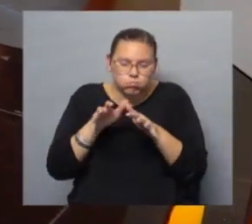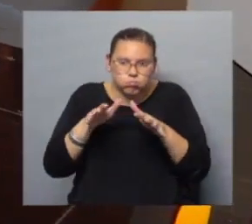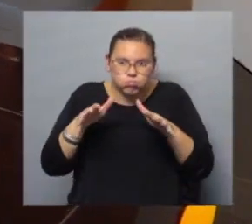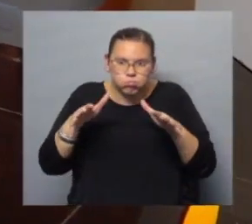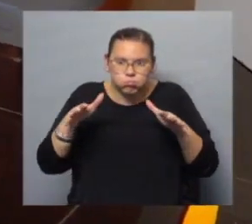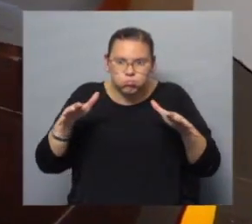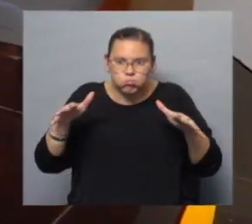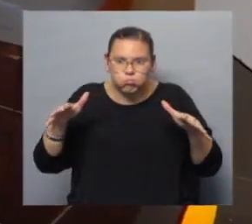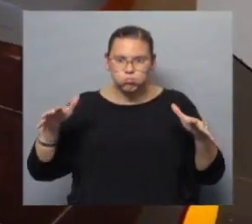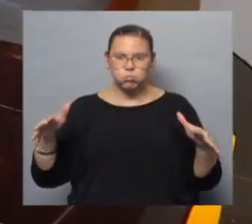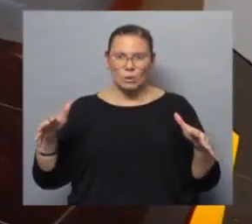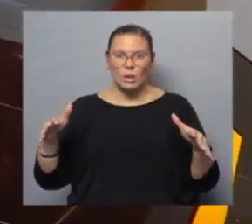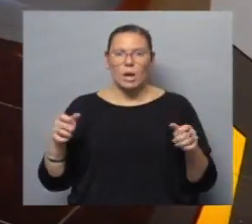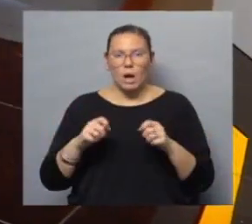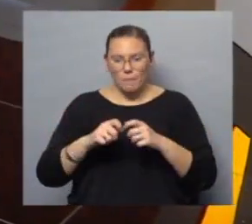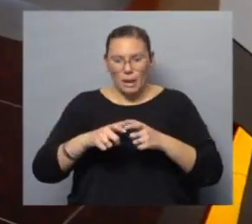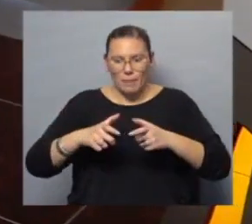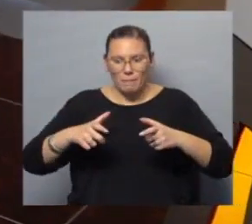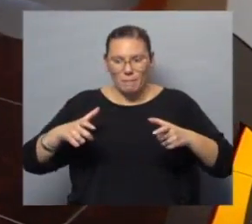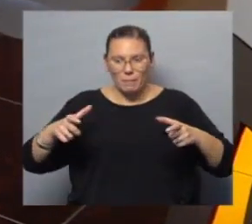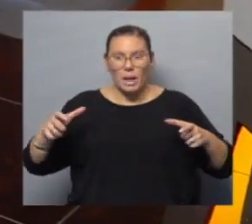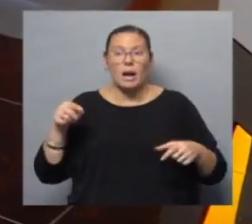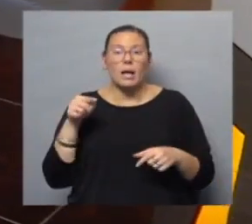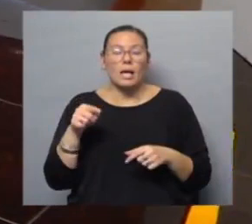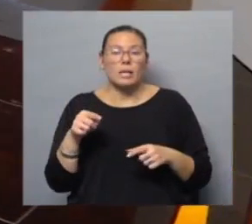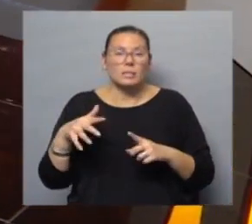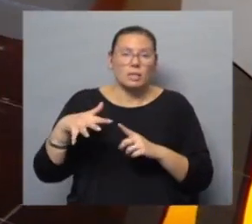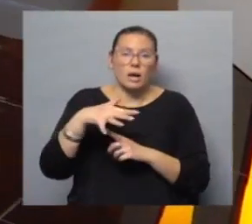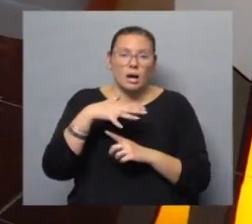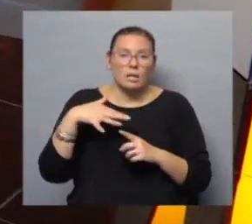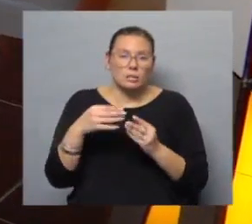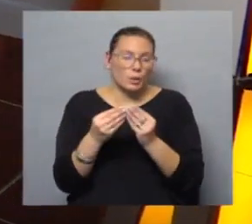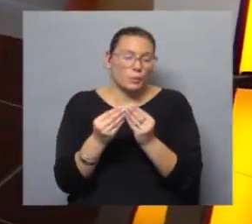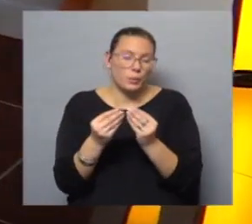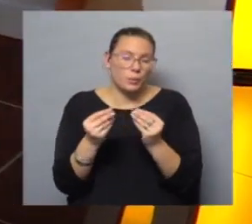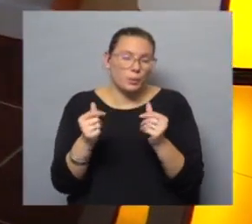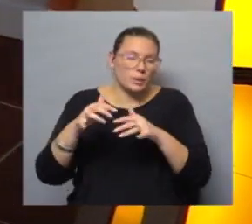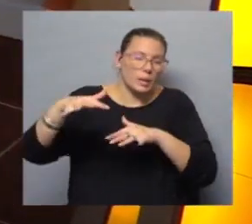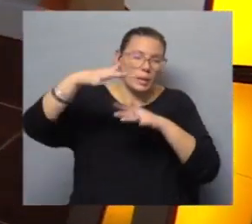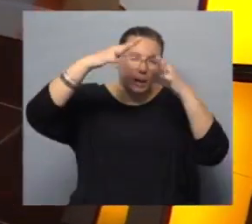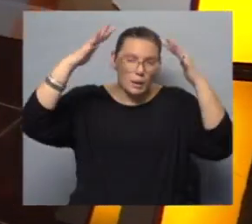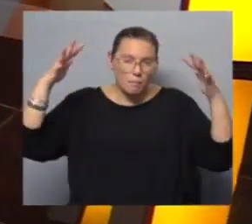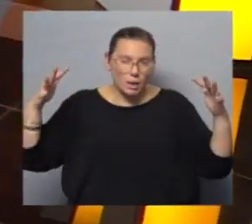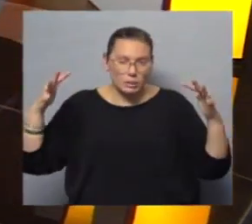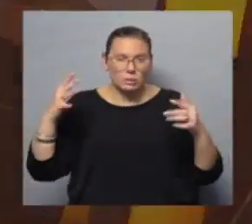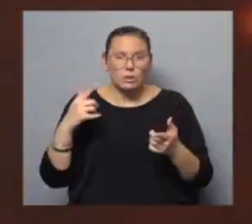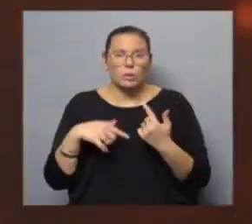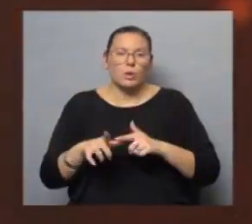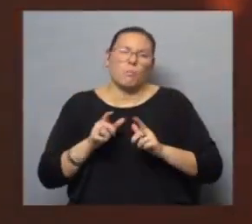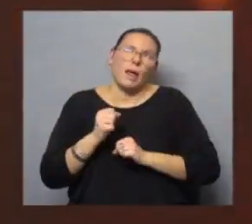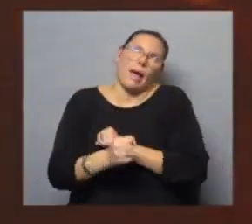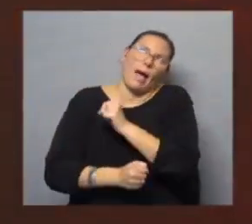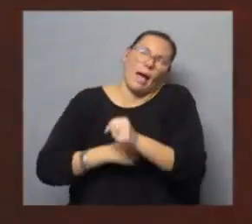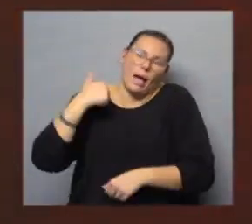empezar a aumentar de tamaño y esa atmósfera se va a empezar a perder, digamos, en el espacio y lo que va a quedar, si uno espera muchísimo tiempo,